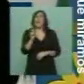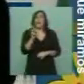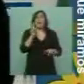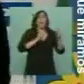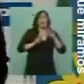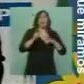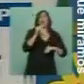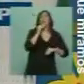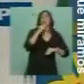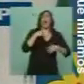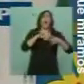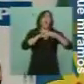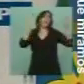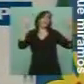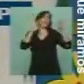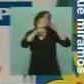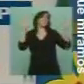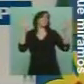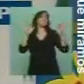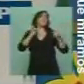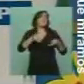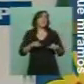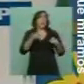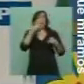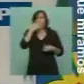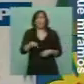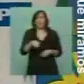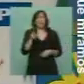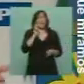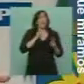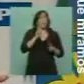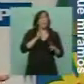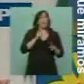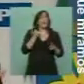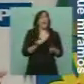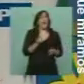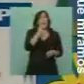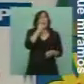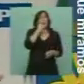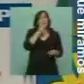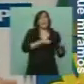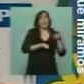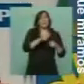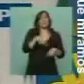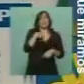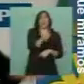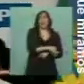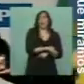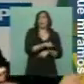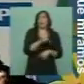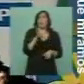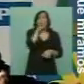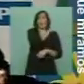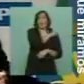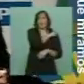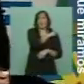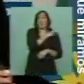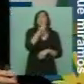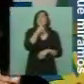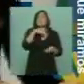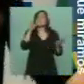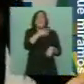pátina de Independencia estar sirviendo a intereses inconfesables y por digo inconfesables porque si